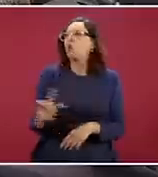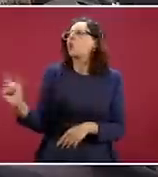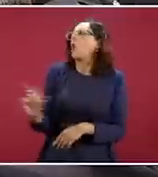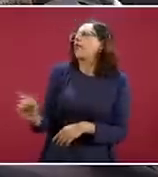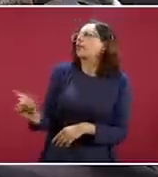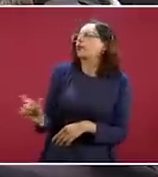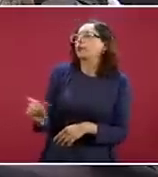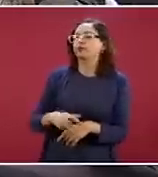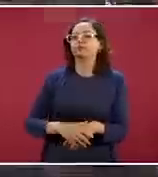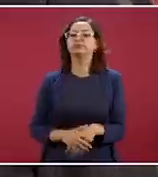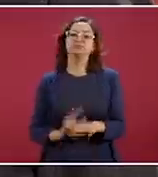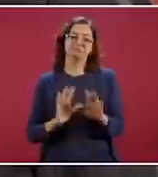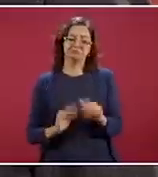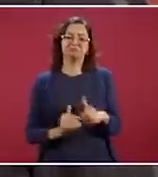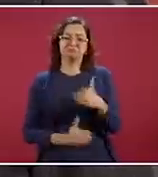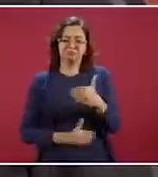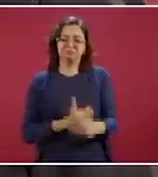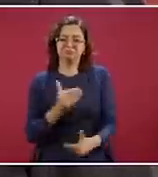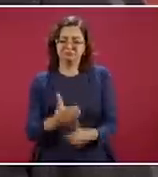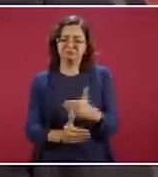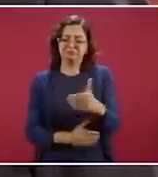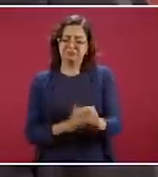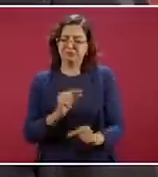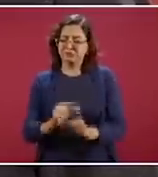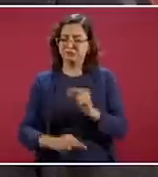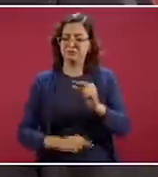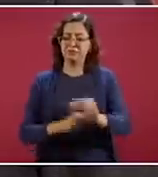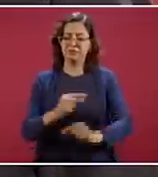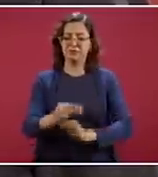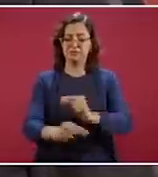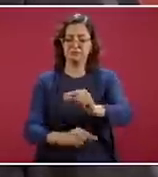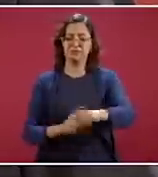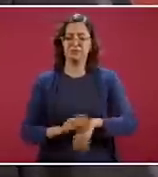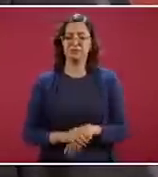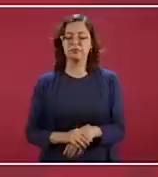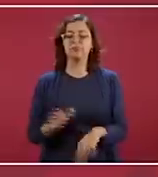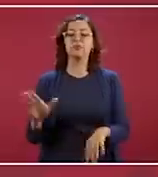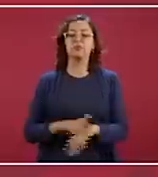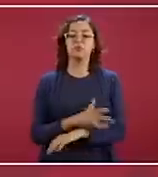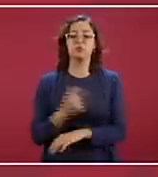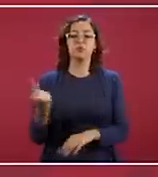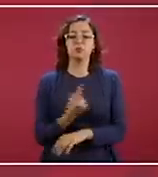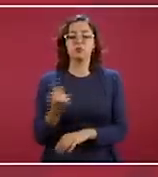vamos a ir haciendo poco a poco porque